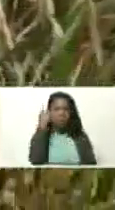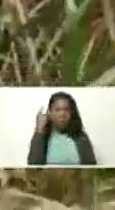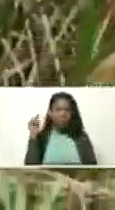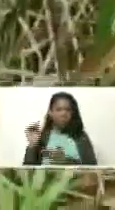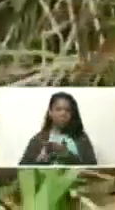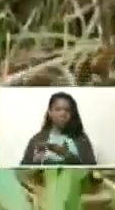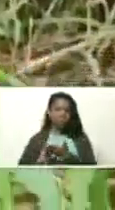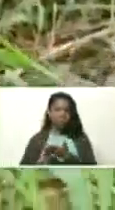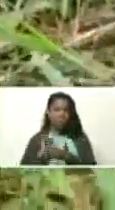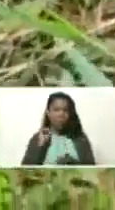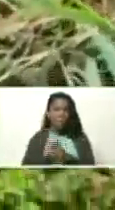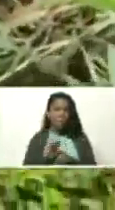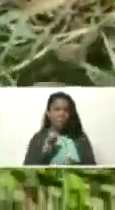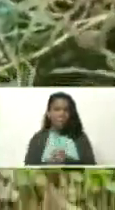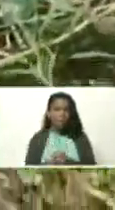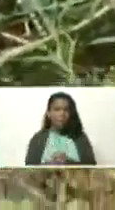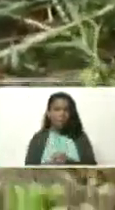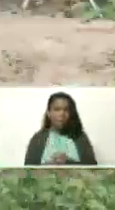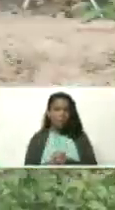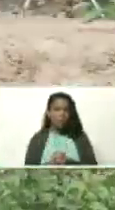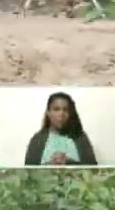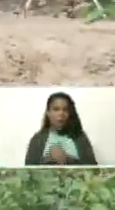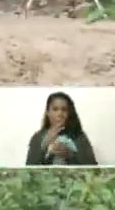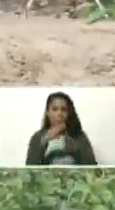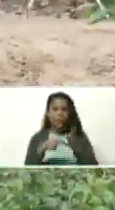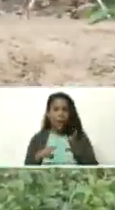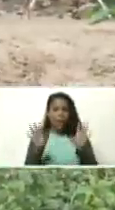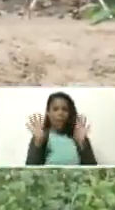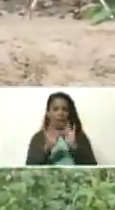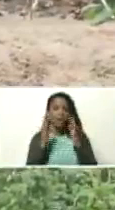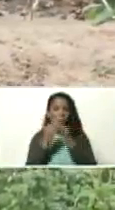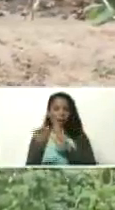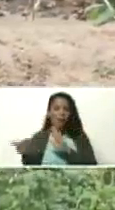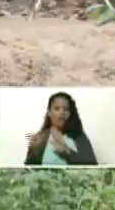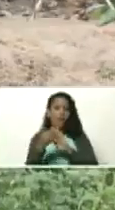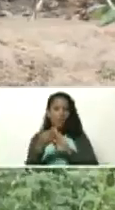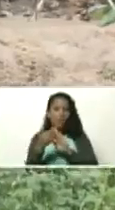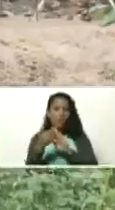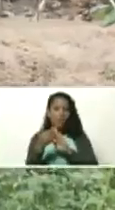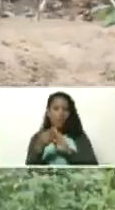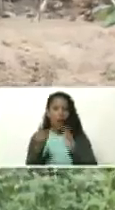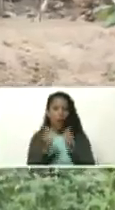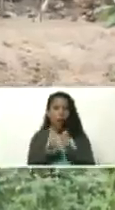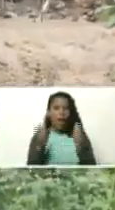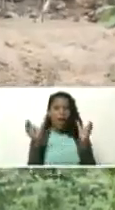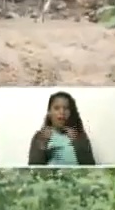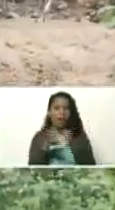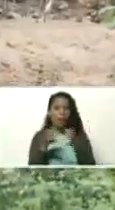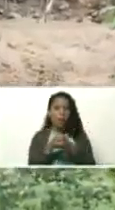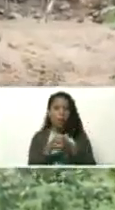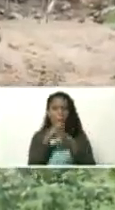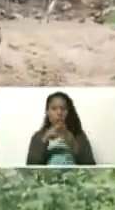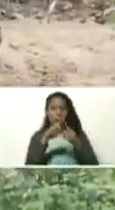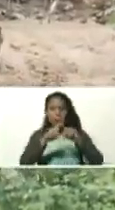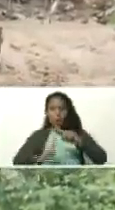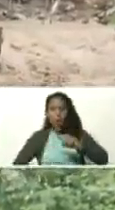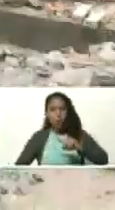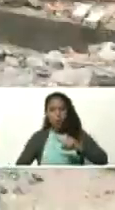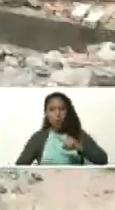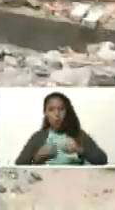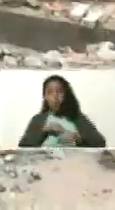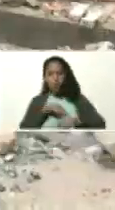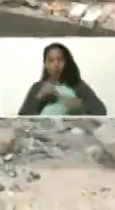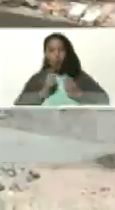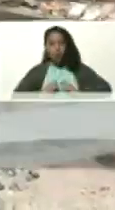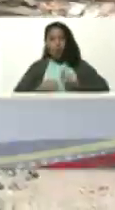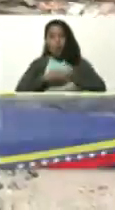los escombros y los enseres de las familias afectadas. Con el equipo de Corpoelec hemos tratado de